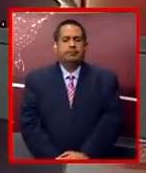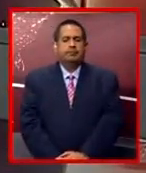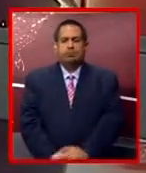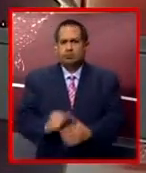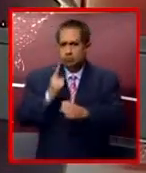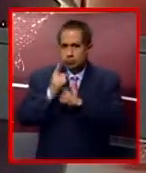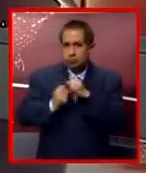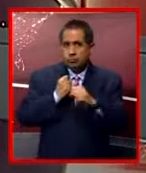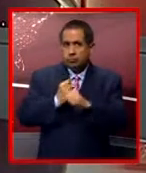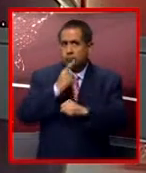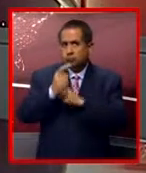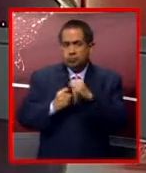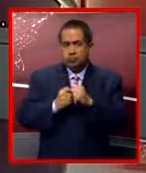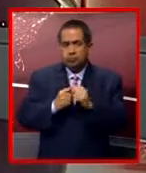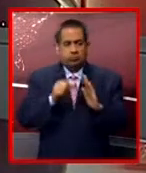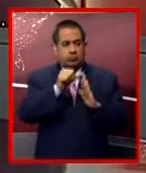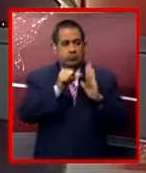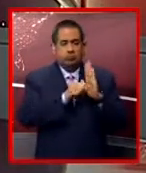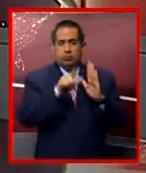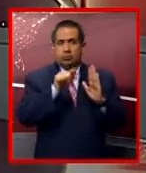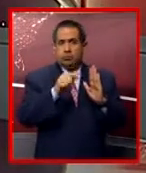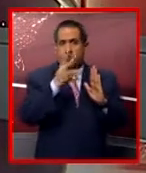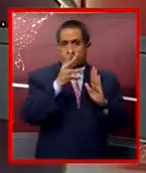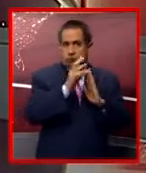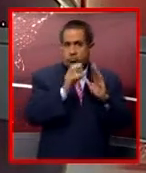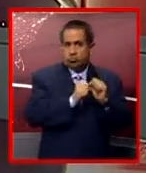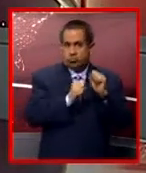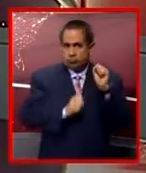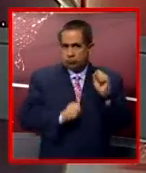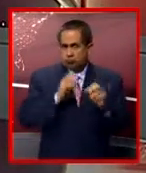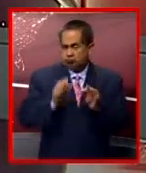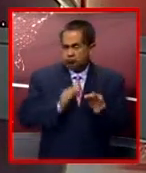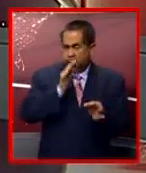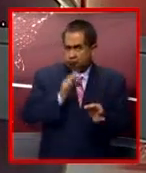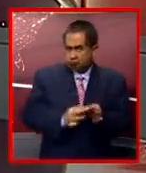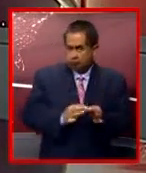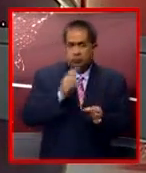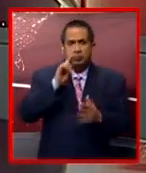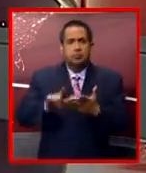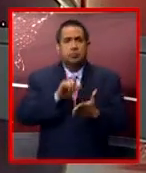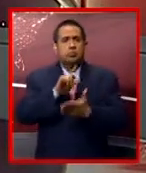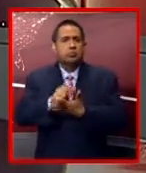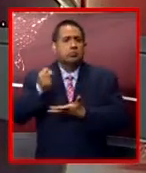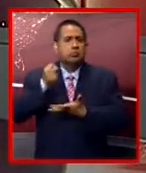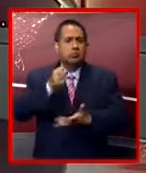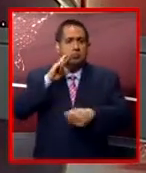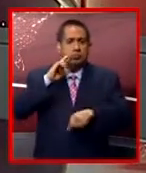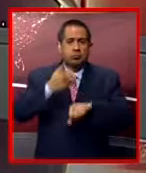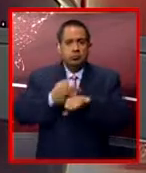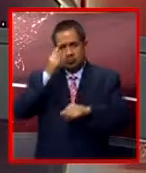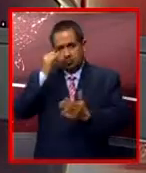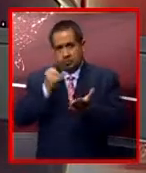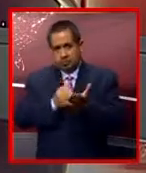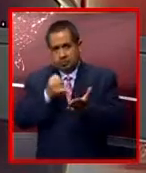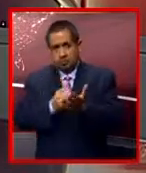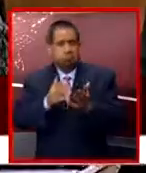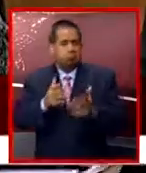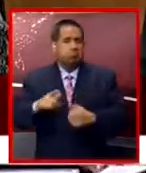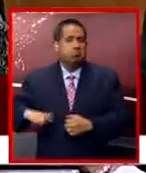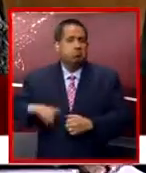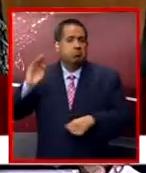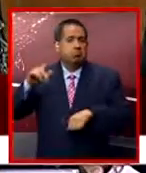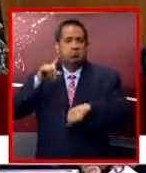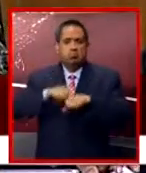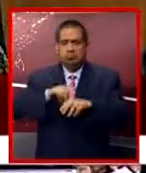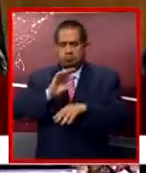Como cada año y en cumplimiento al artículo 74 constitucional y a la Ley Federal de Presupuesto y Responsabilidad Hacendaria, el Gobierno